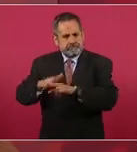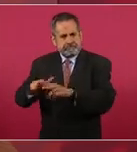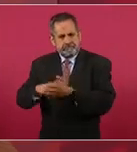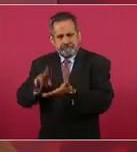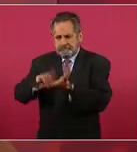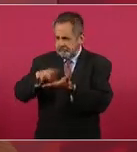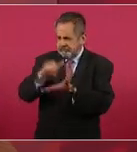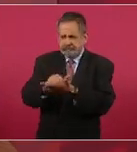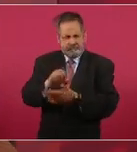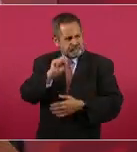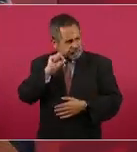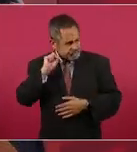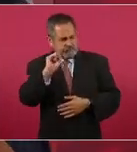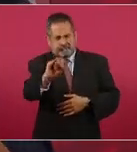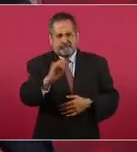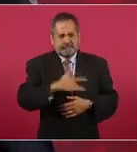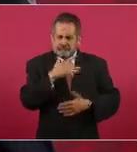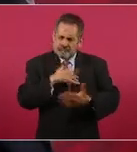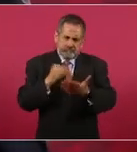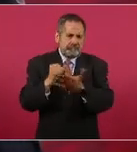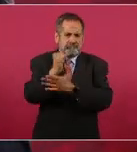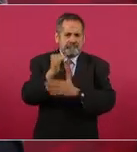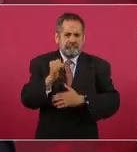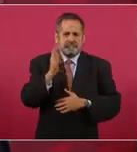Es un asunto